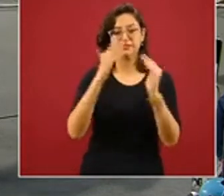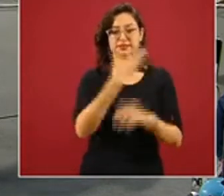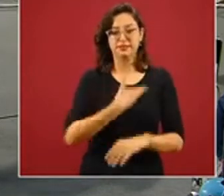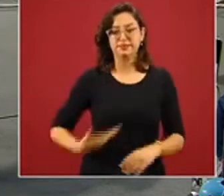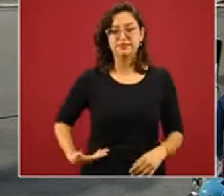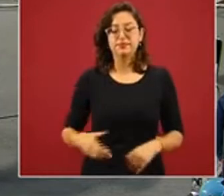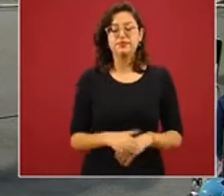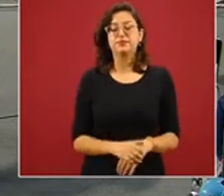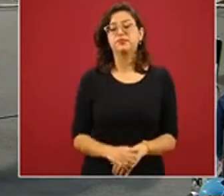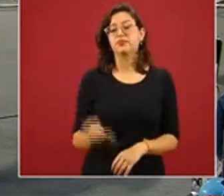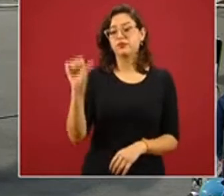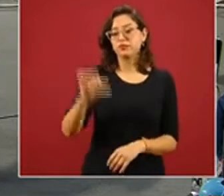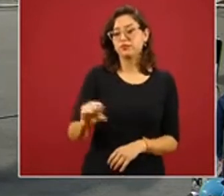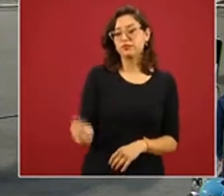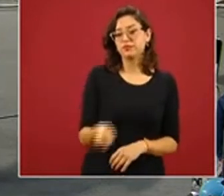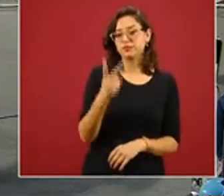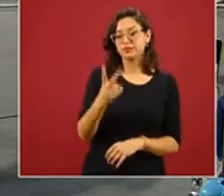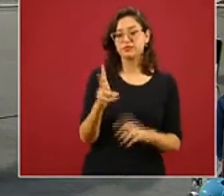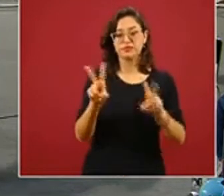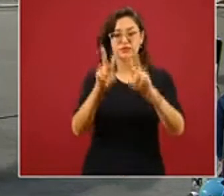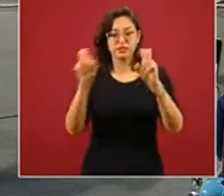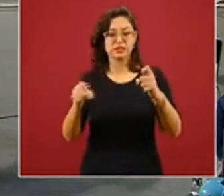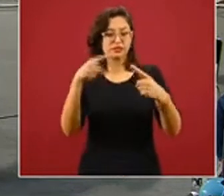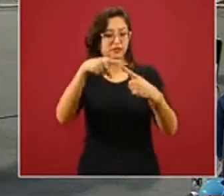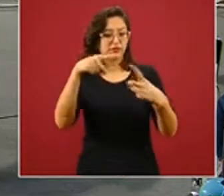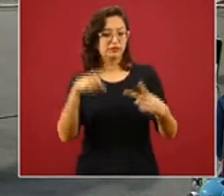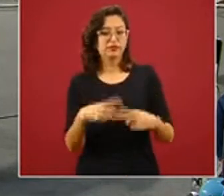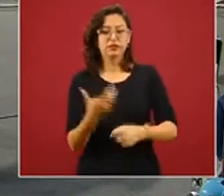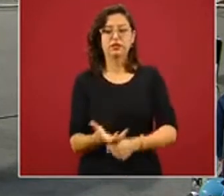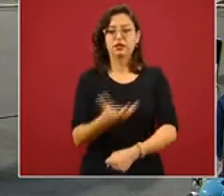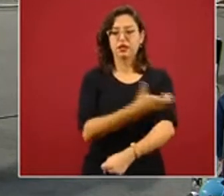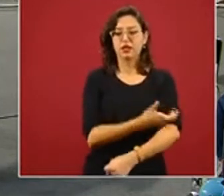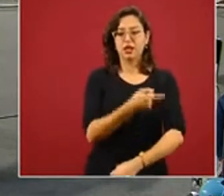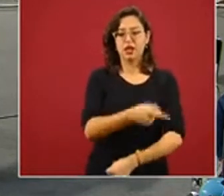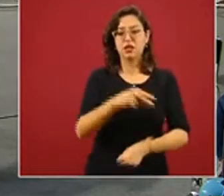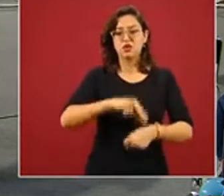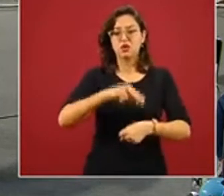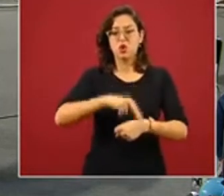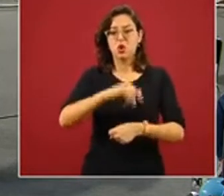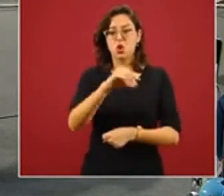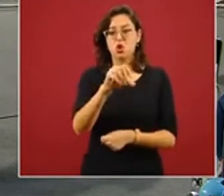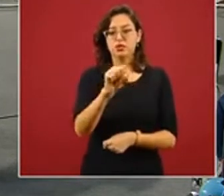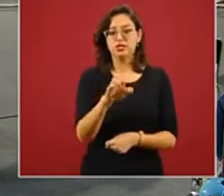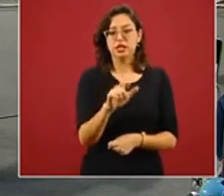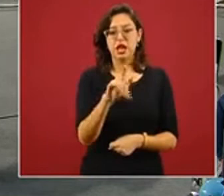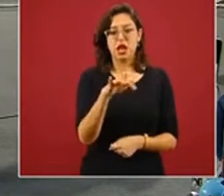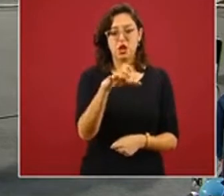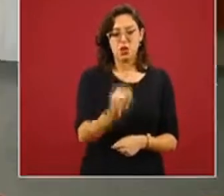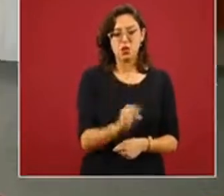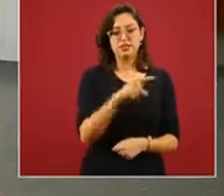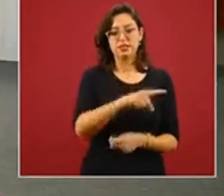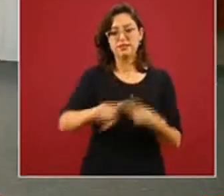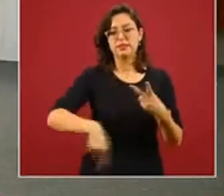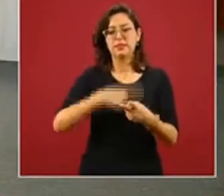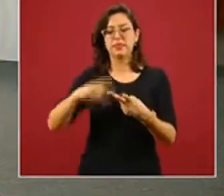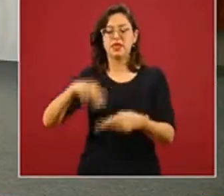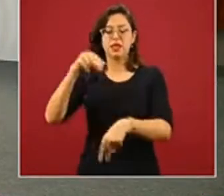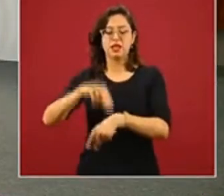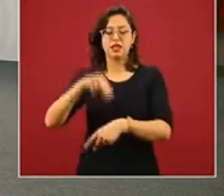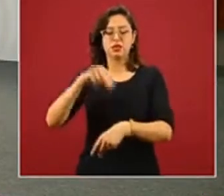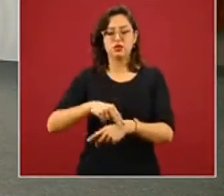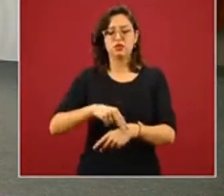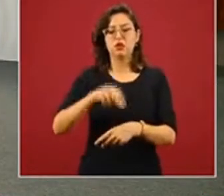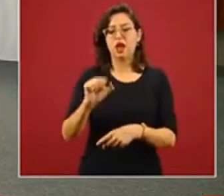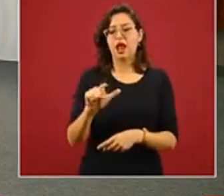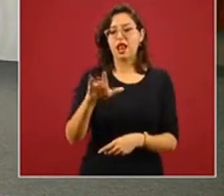dos temas y me acompaña el doctor José Luis Salomía, director general de Epidemiología, y el doctor Ricardo Cortés Alcalá, director general de